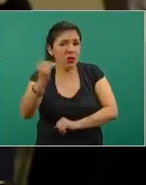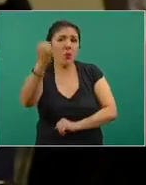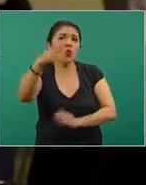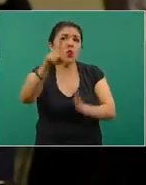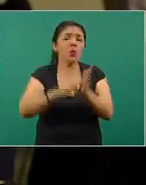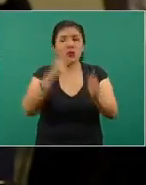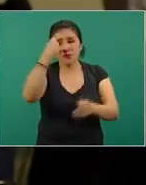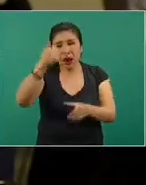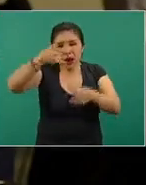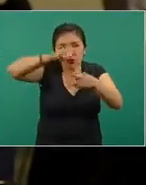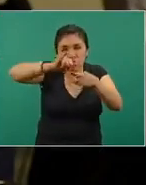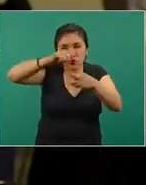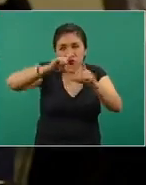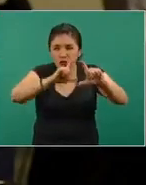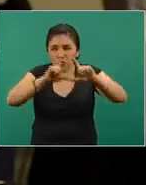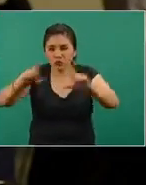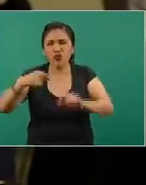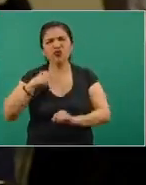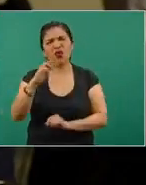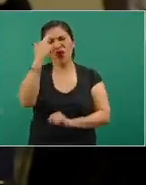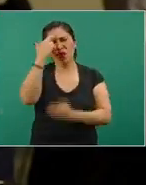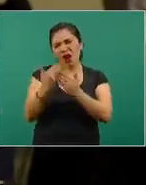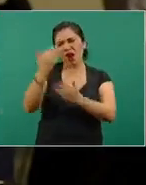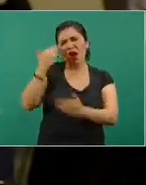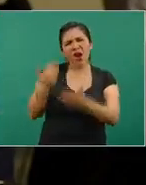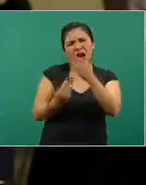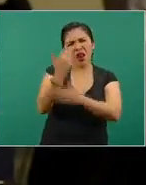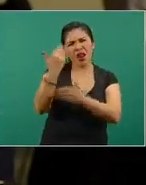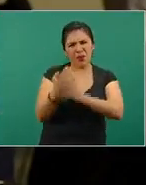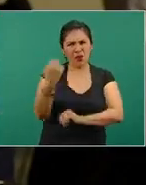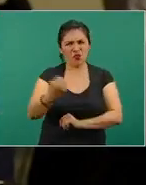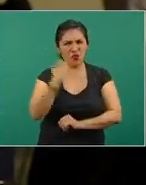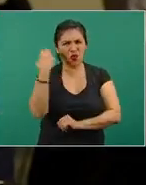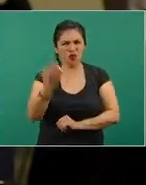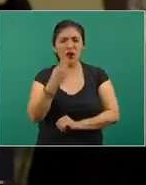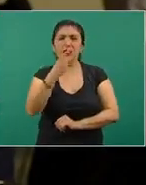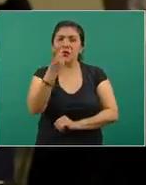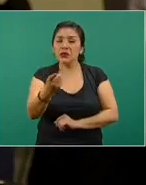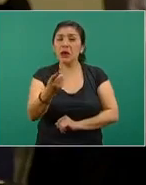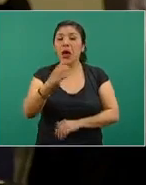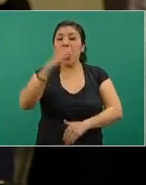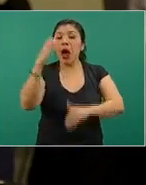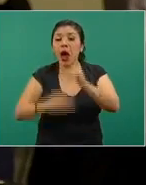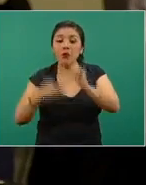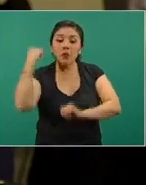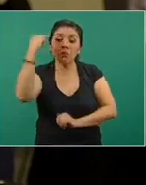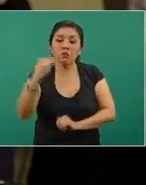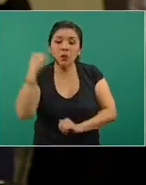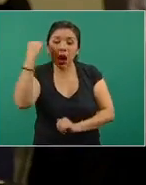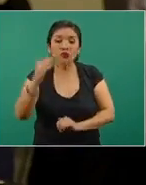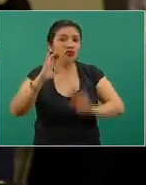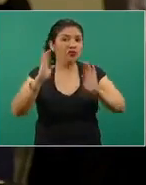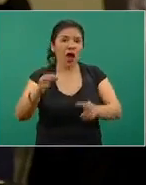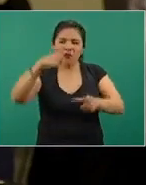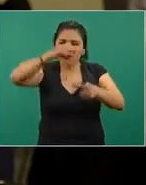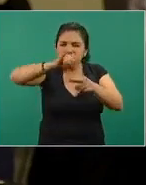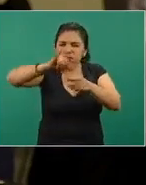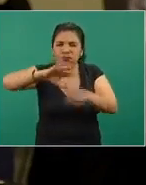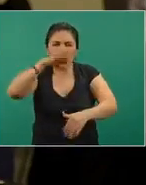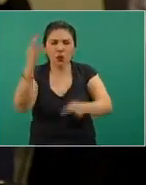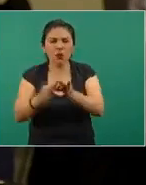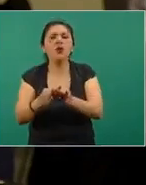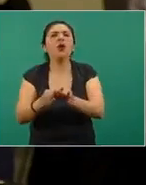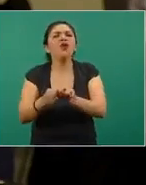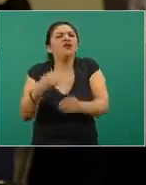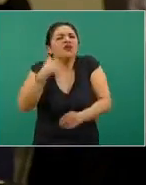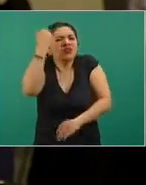envasado, y recuerdo que en alguna mañanera comentaste que iba a terminarse de envasar por ahí de marzo, nada más para saber qué fue lo que está pasando que la está